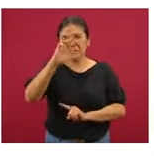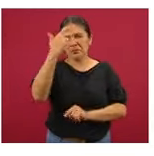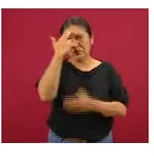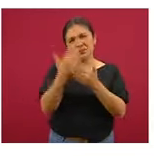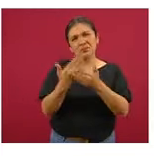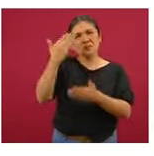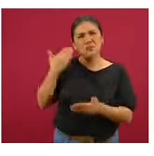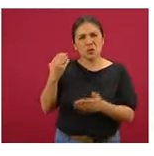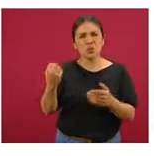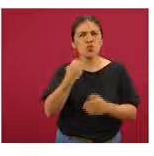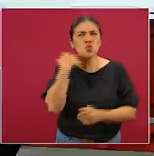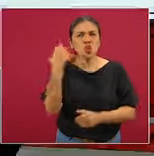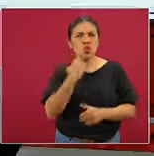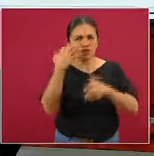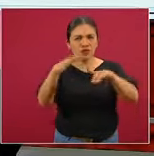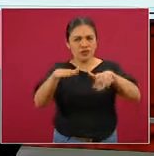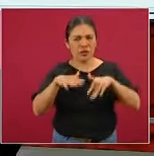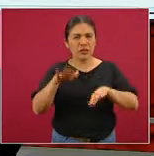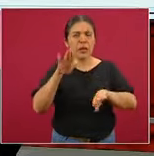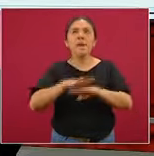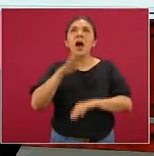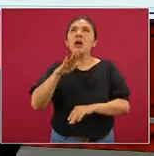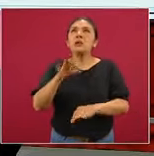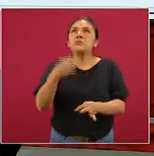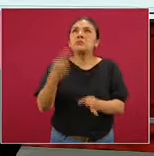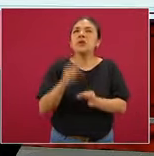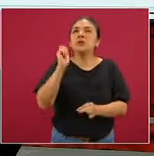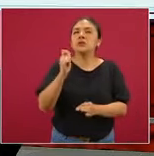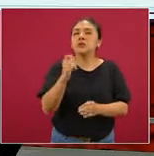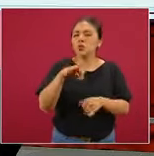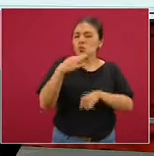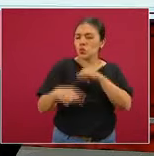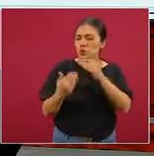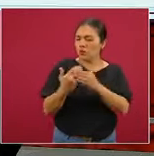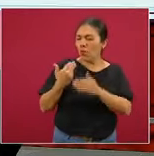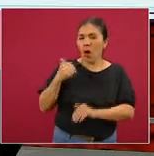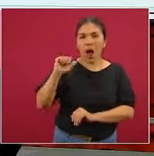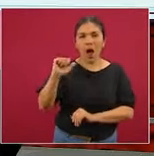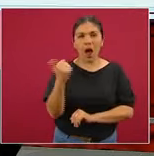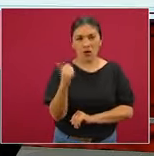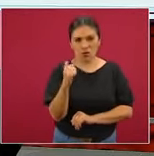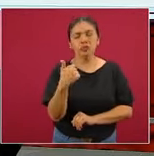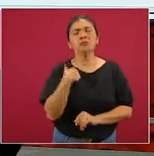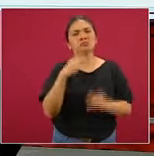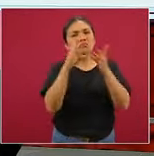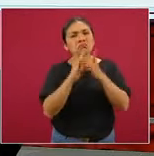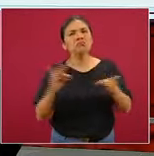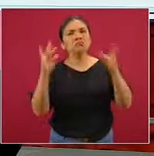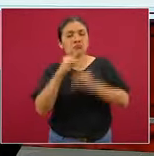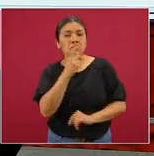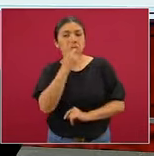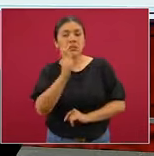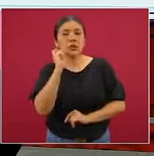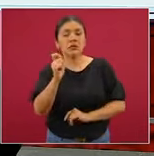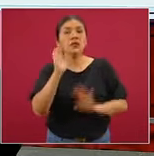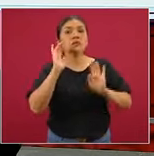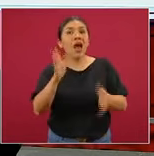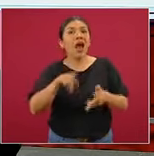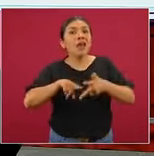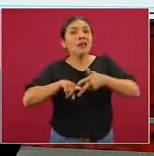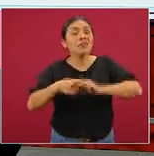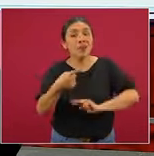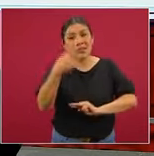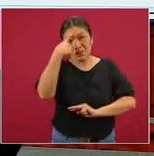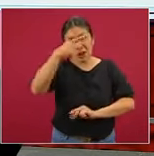conferencias previas, de hecho más específicamente a fines de agosto, comentamos que se había activado